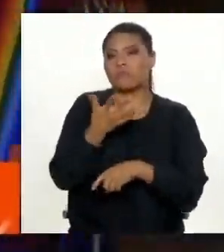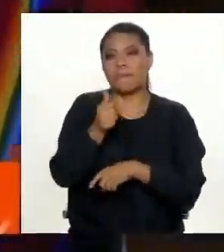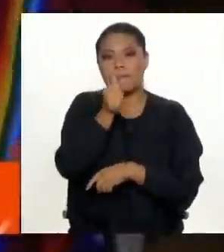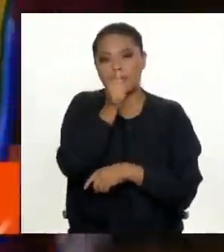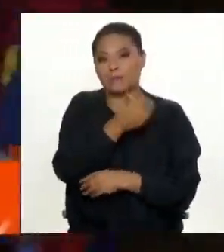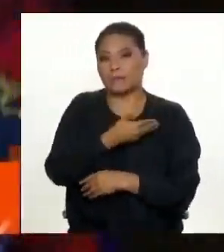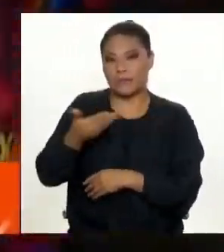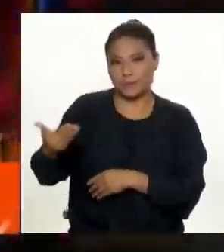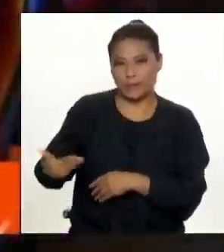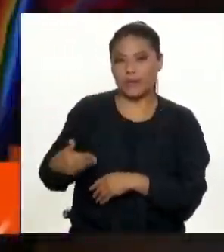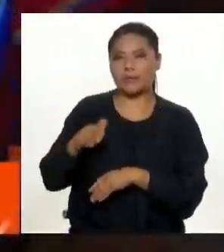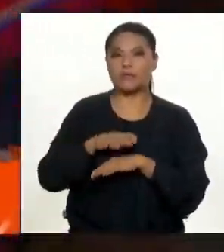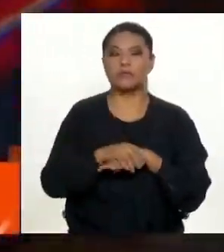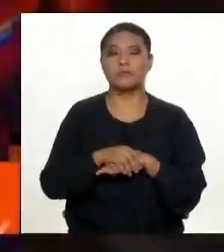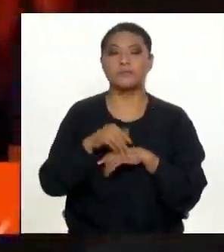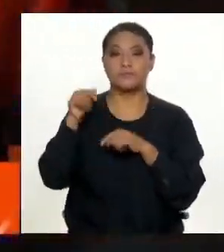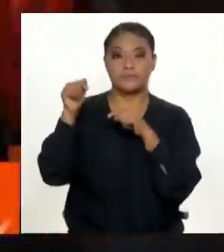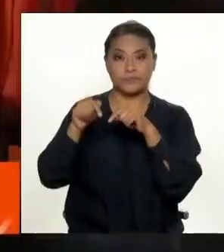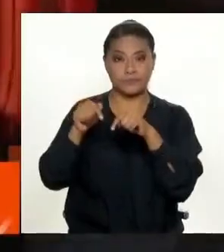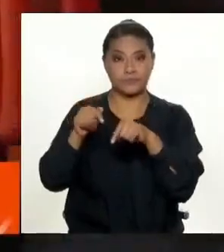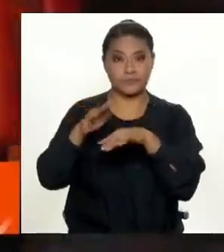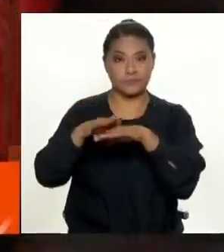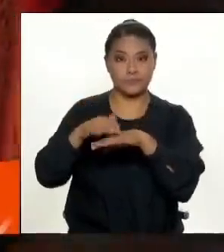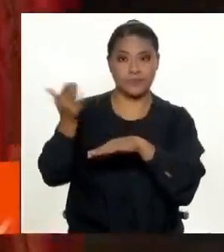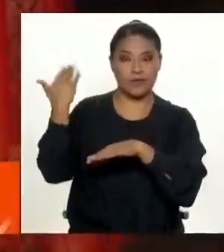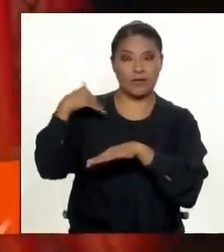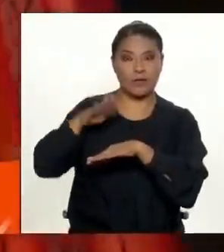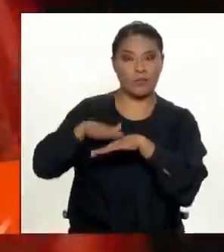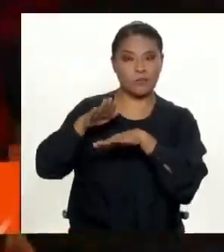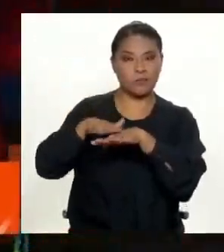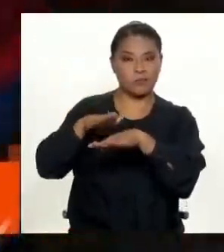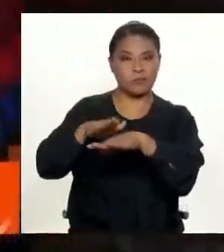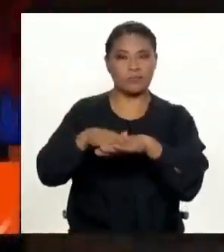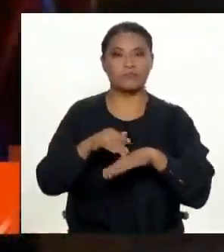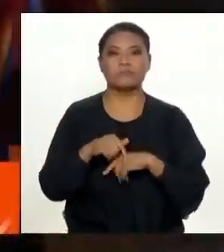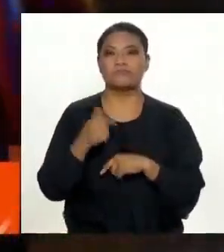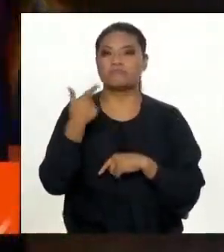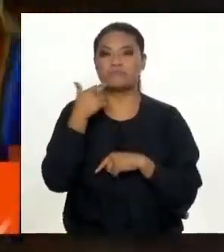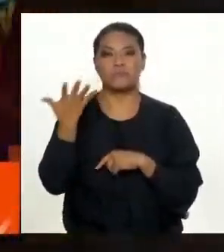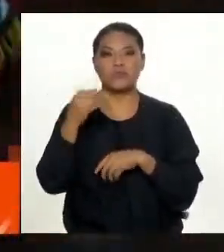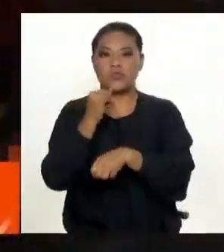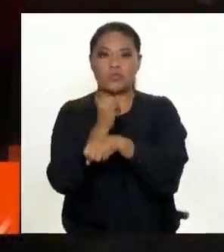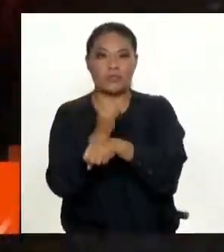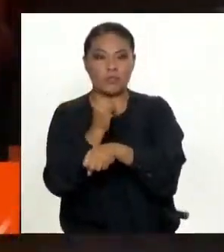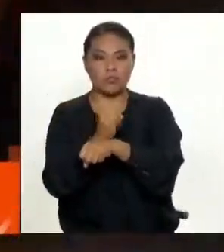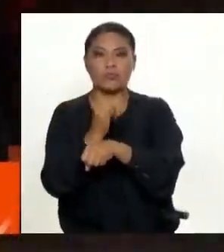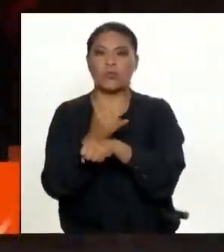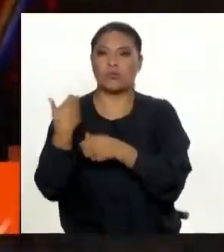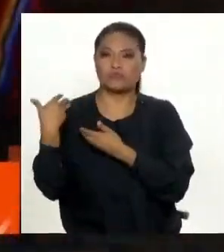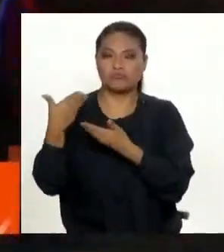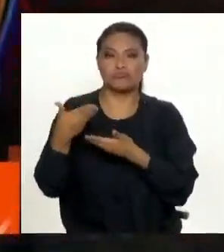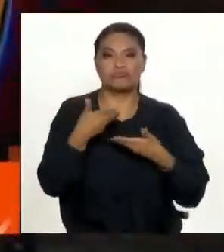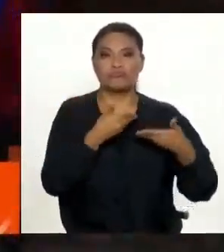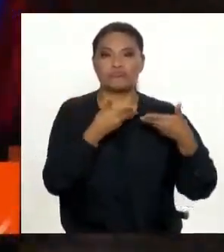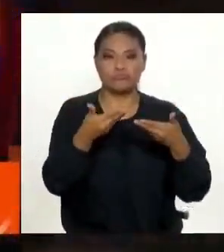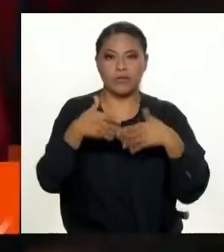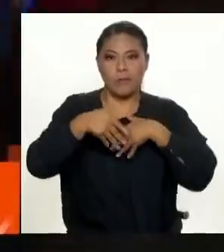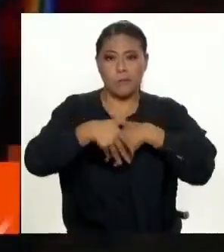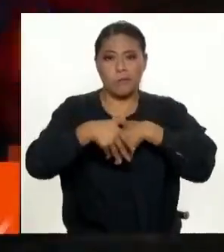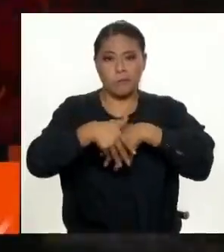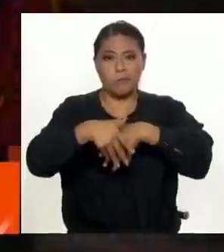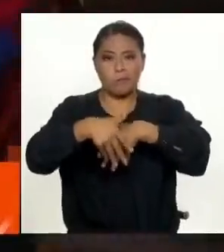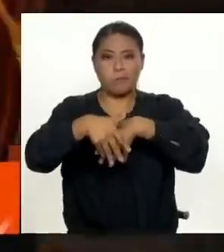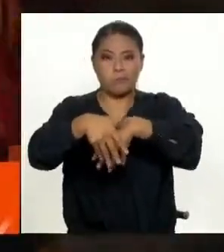haciendo un seguimiento minucioso a cada detalle, a cada institución que ha realizado ese recorrido